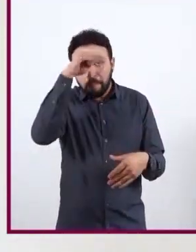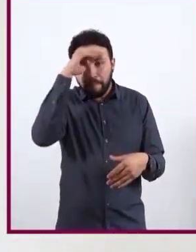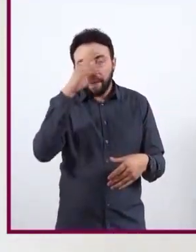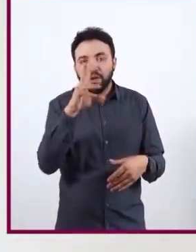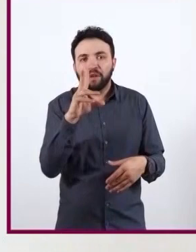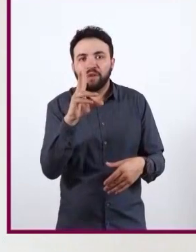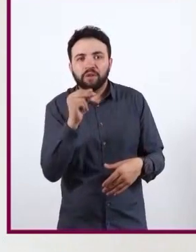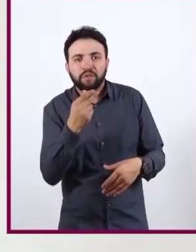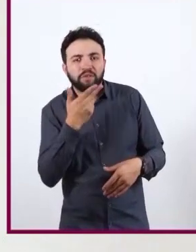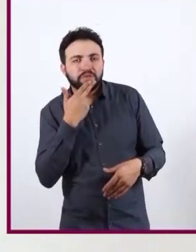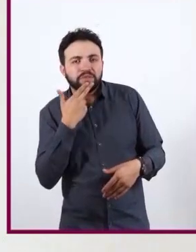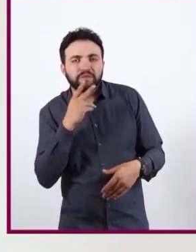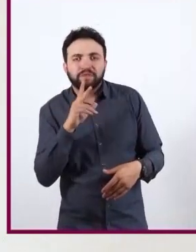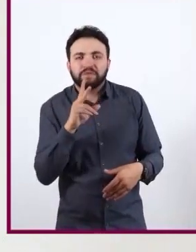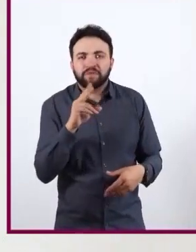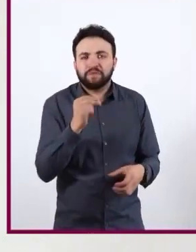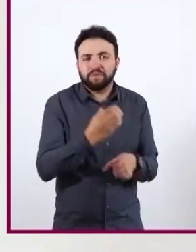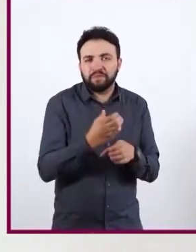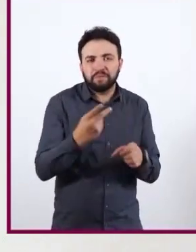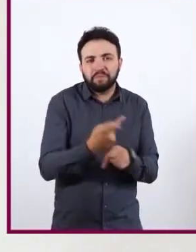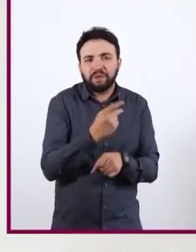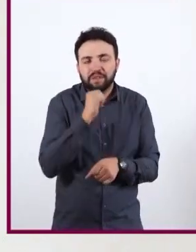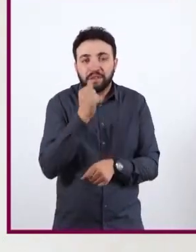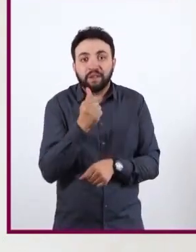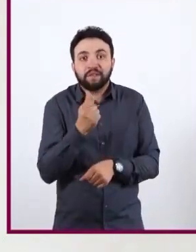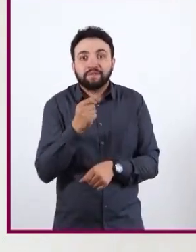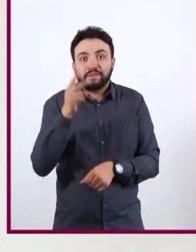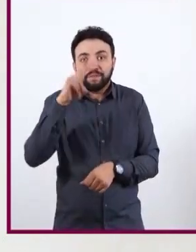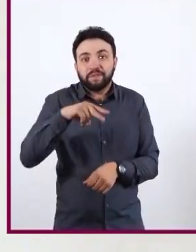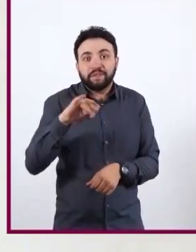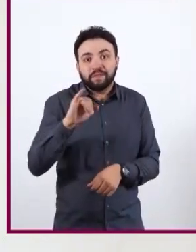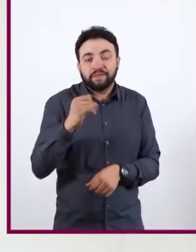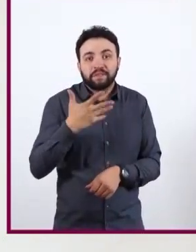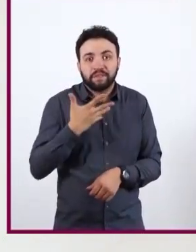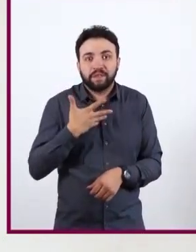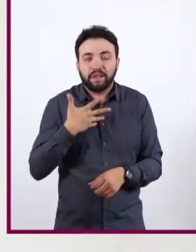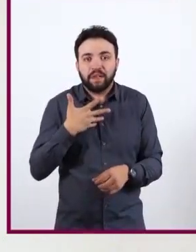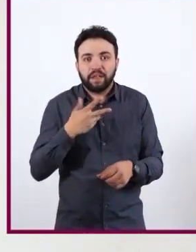llega a tener un impacto en la naturaleza y en la geología.